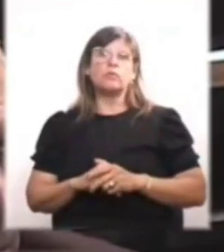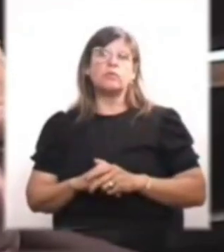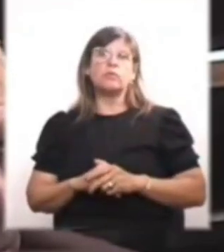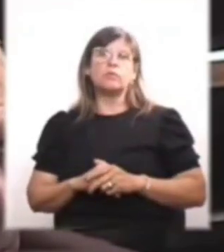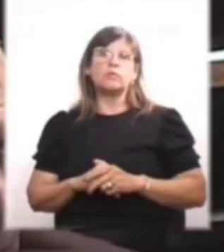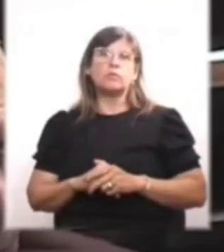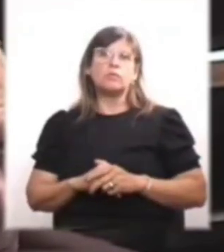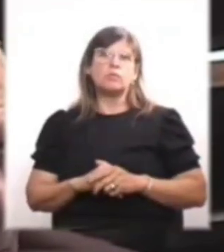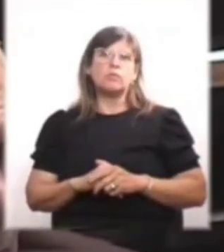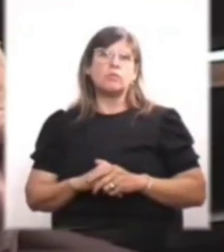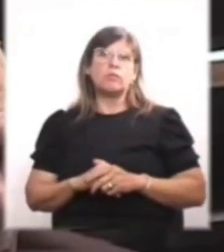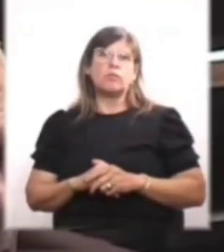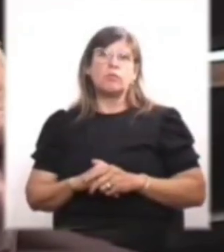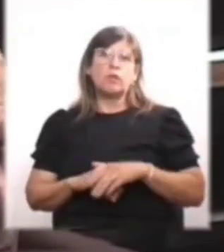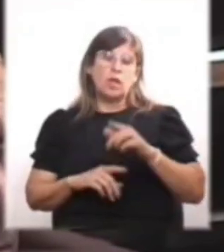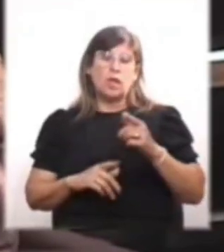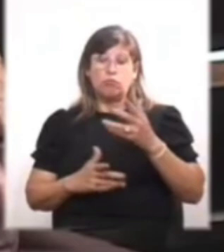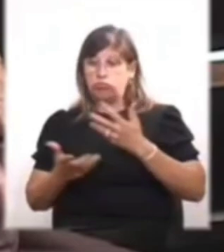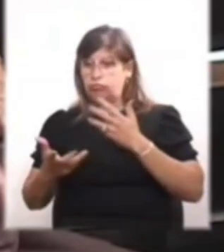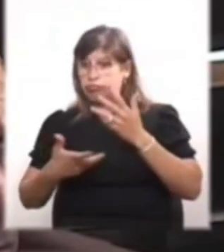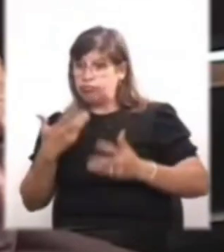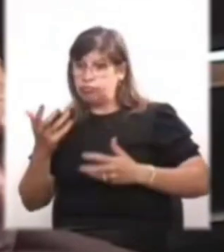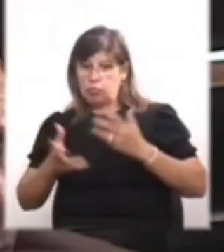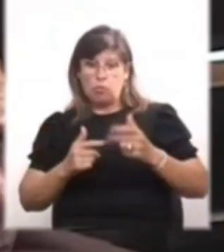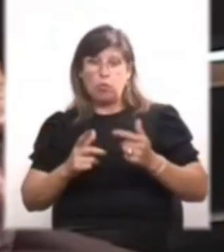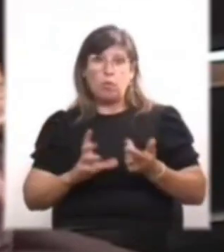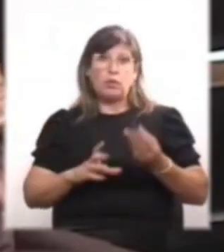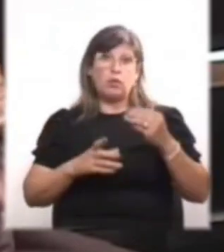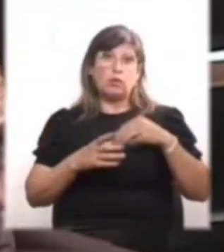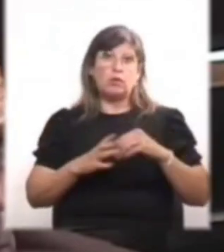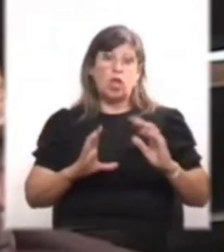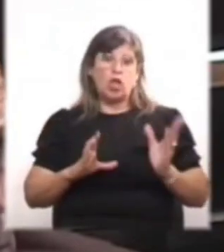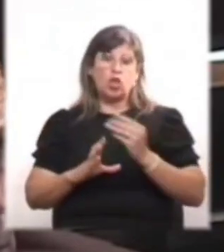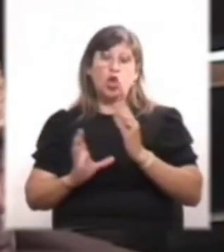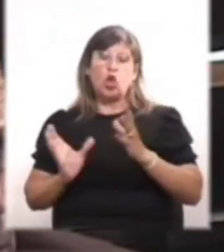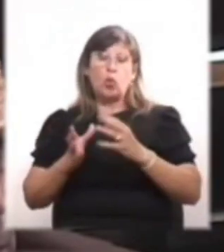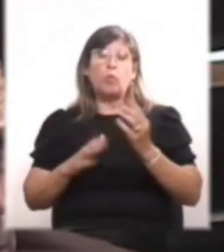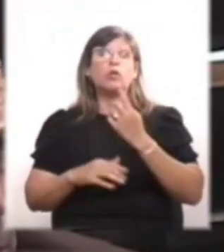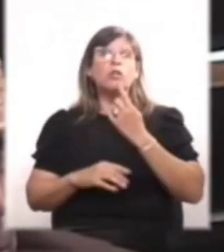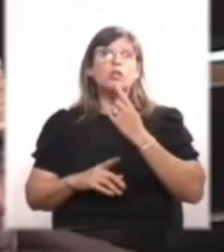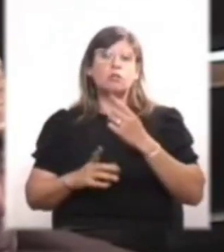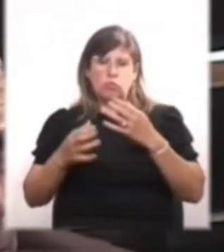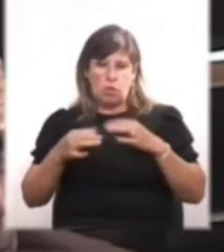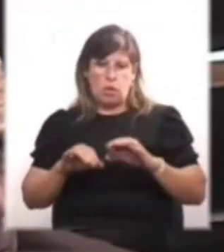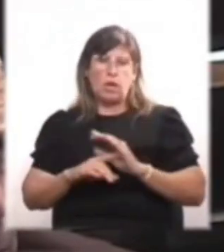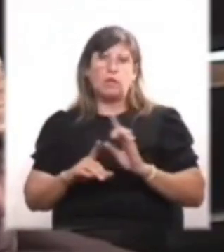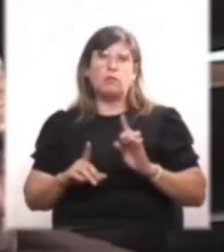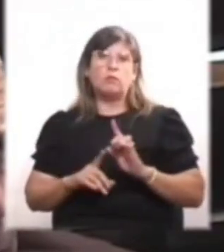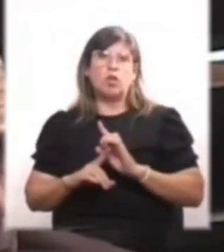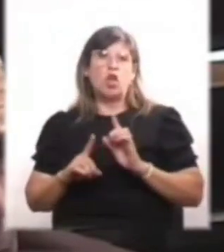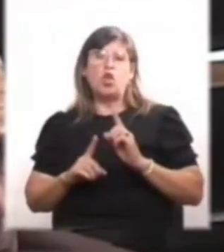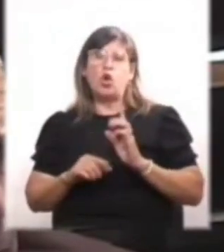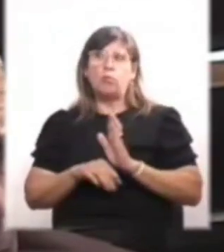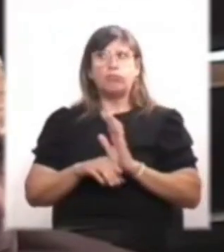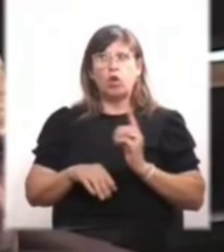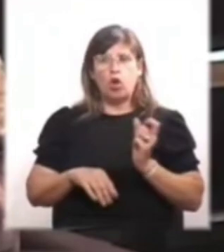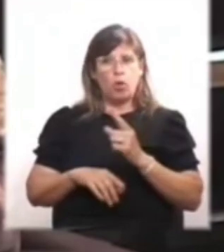Hubo una gran movida dentro de algunos de los partidos, de hecho diría de todos los partidos, que es legítima, no lo tomen como